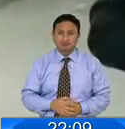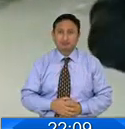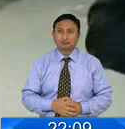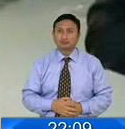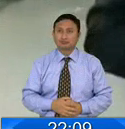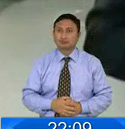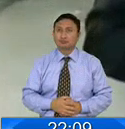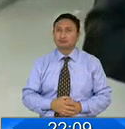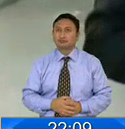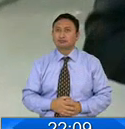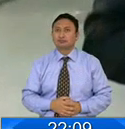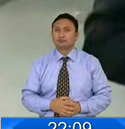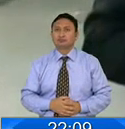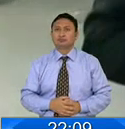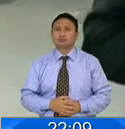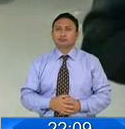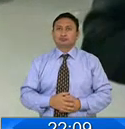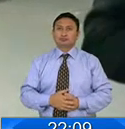continuación.